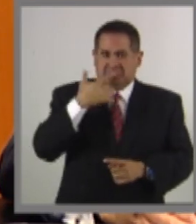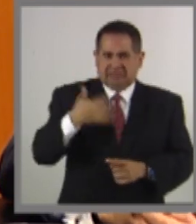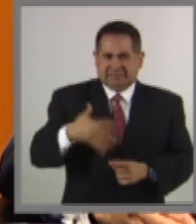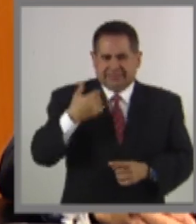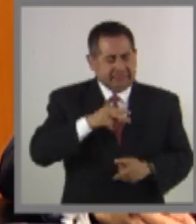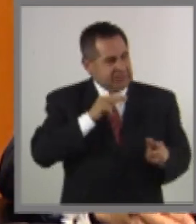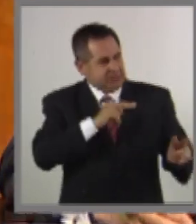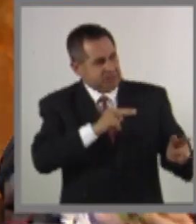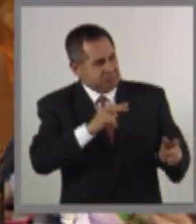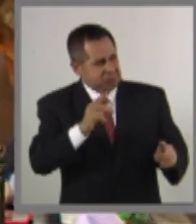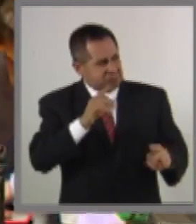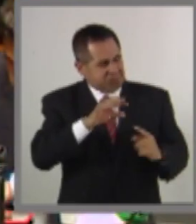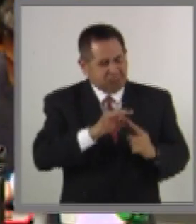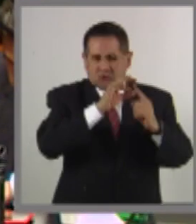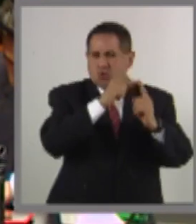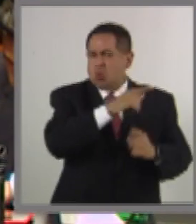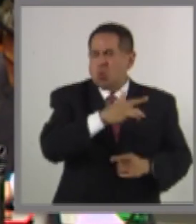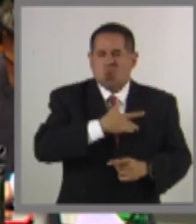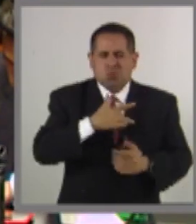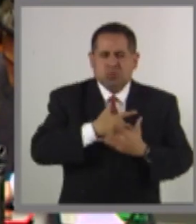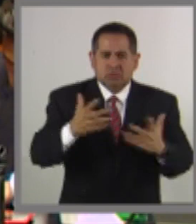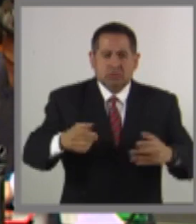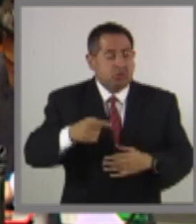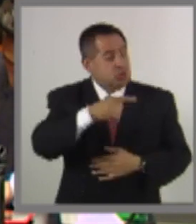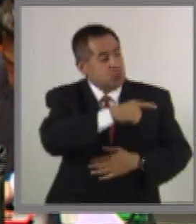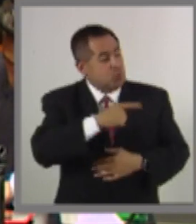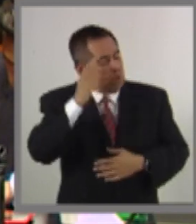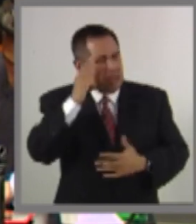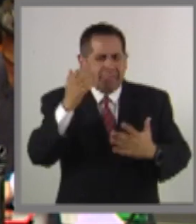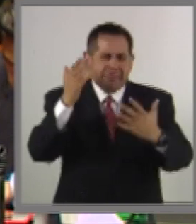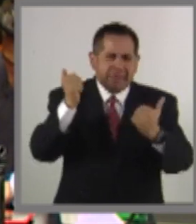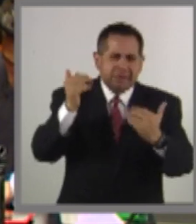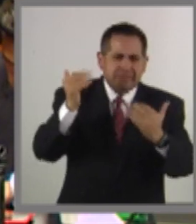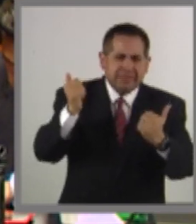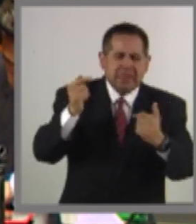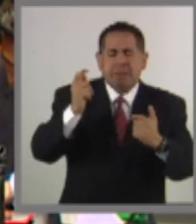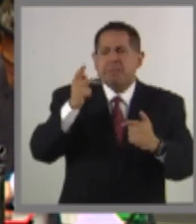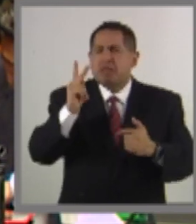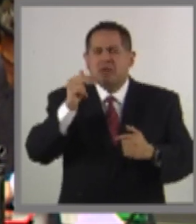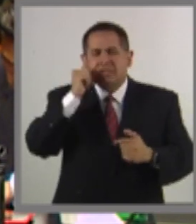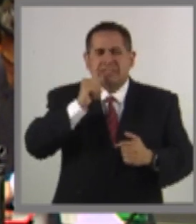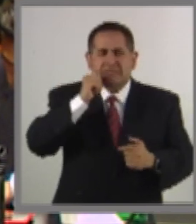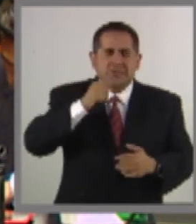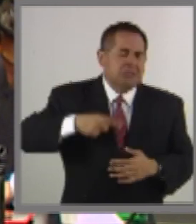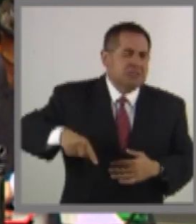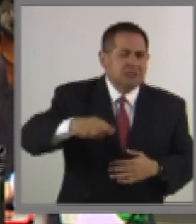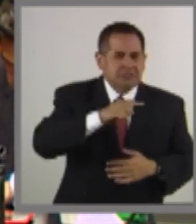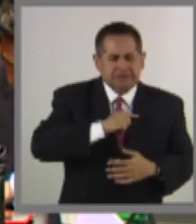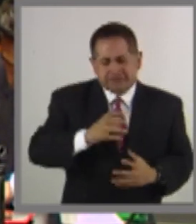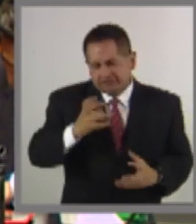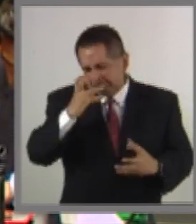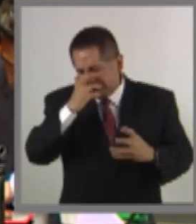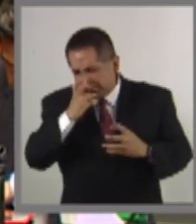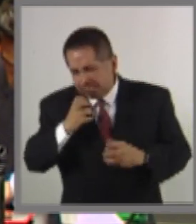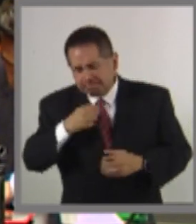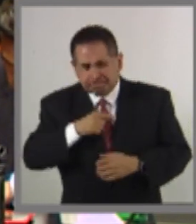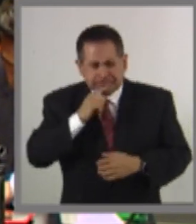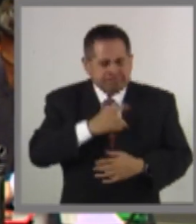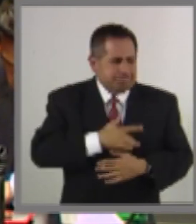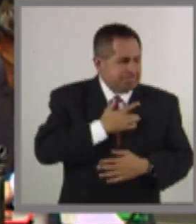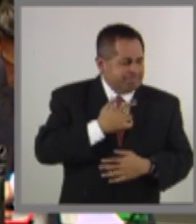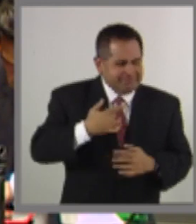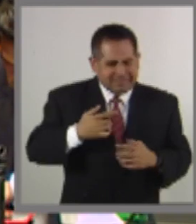eso es lo que yo destaco. Y cuando alguien se despide, regularmente estamos tristes, estamos con